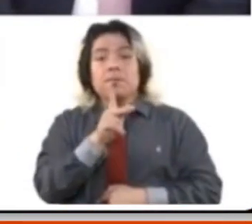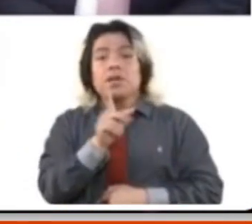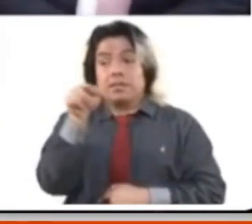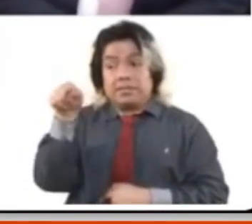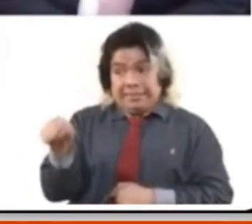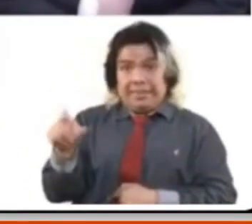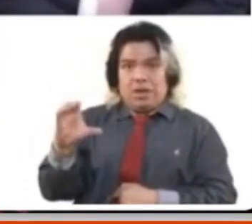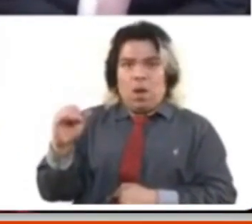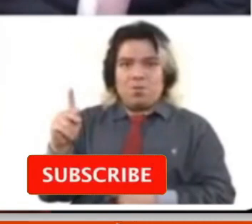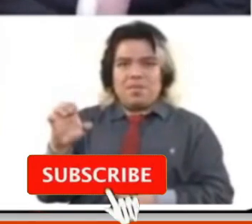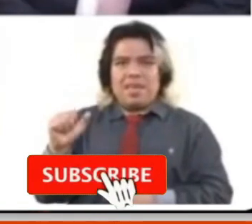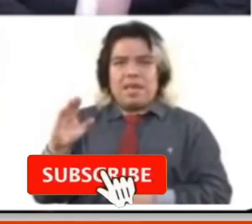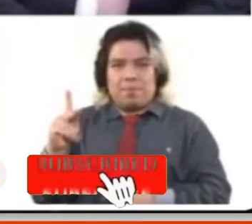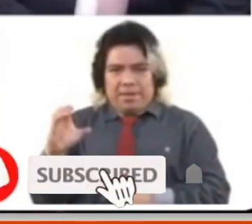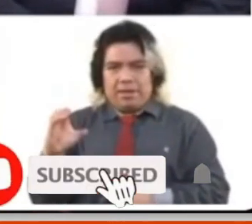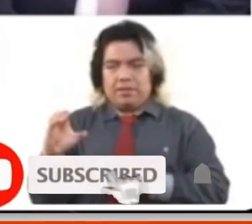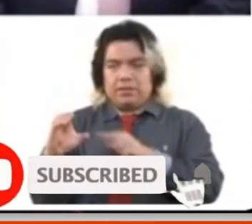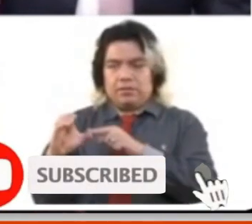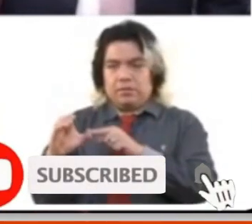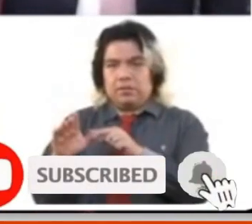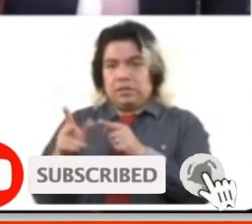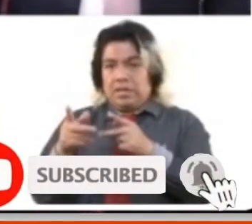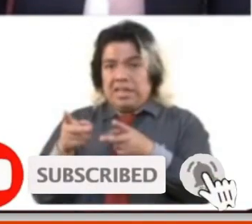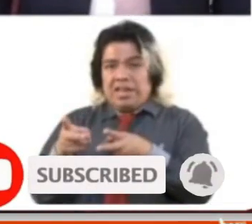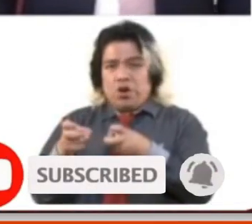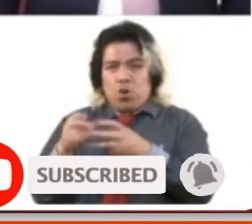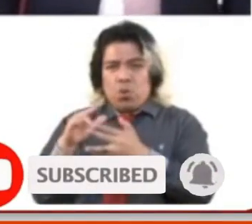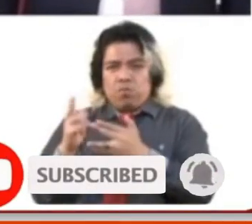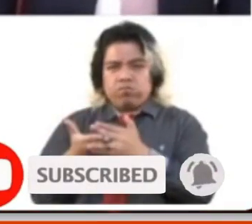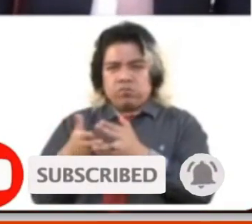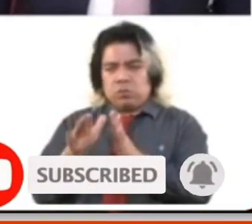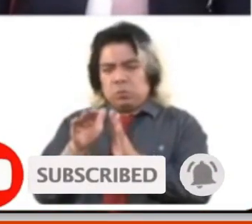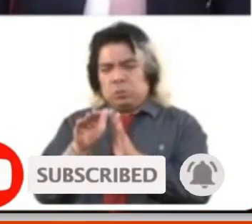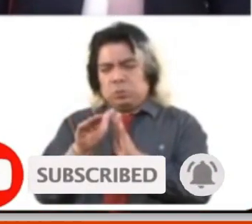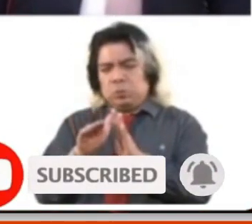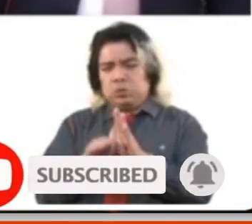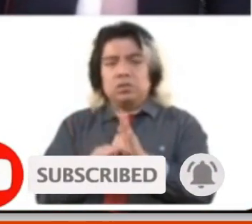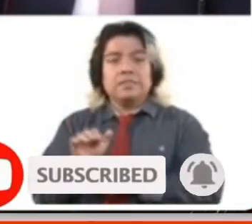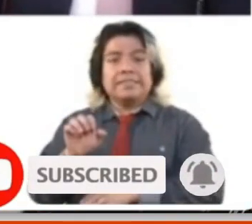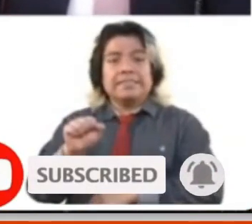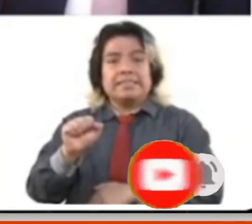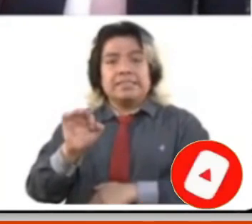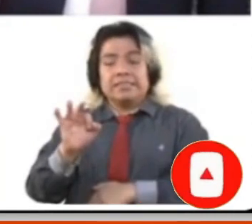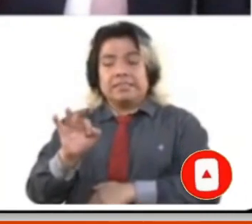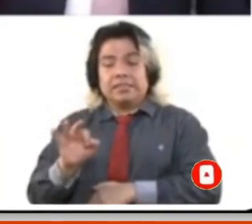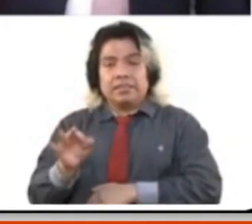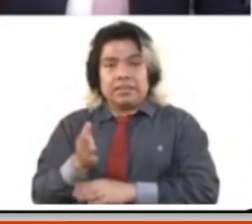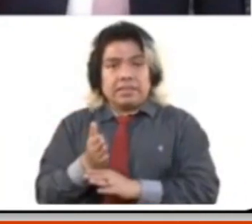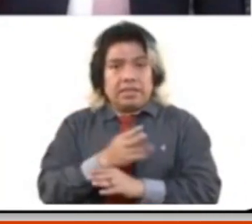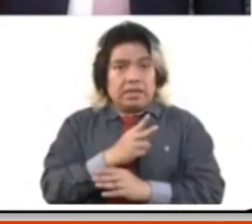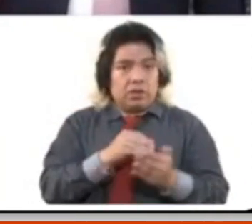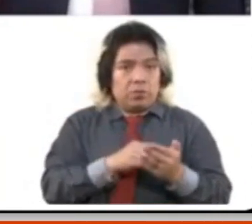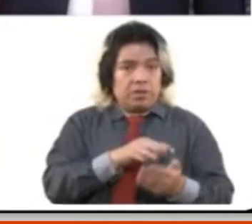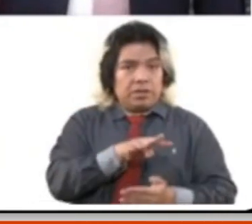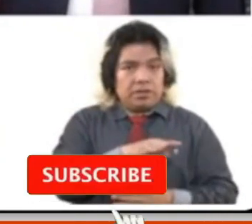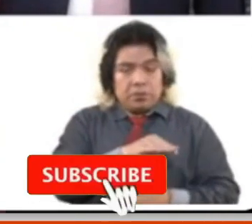Coatepec la reducción del delito ha sido de alrededor del 60% del 2019